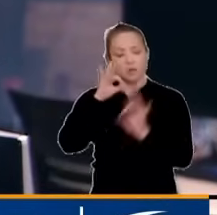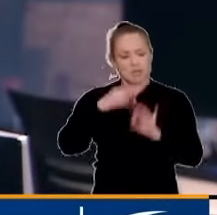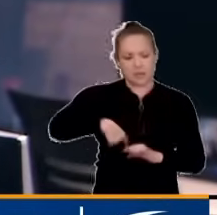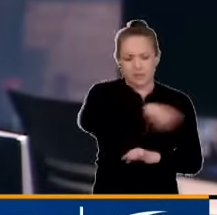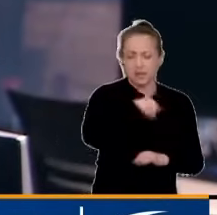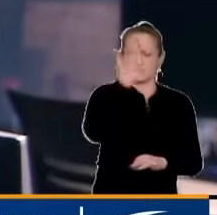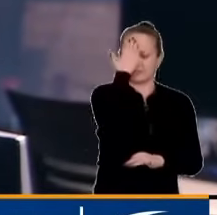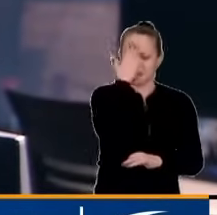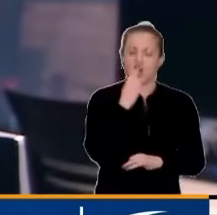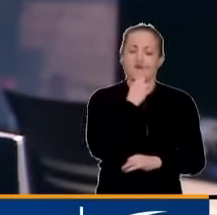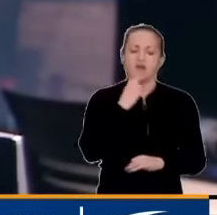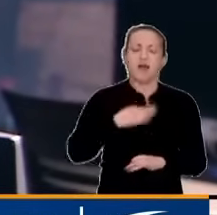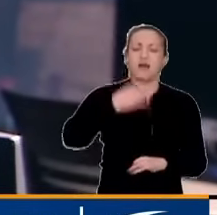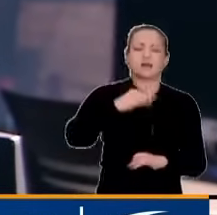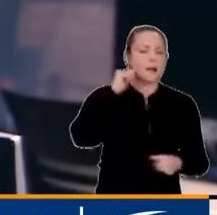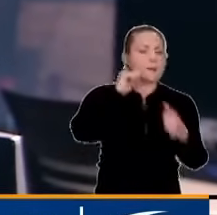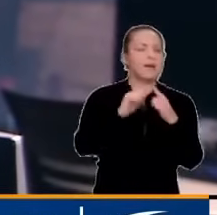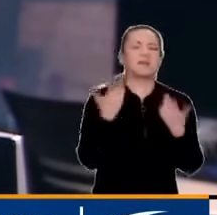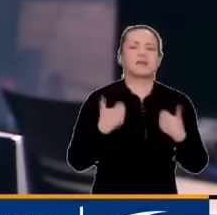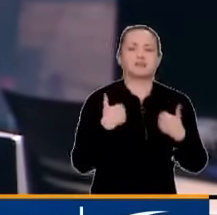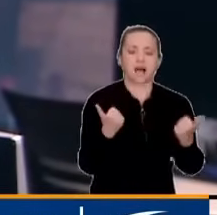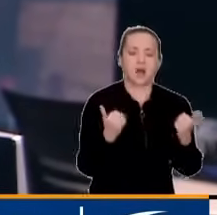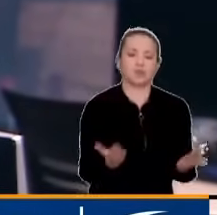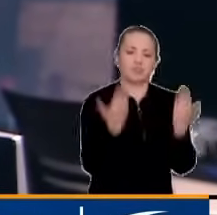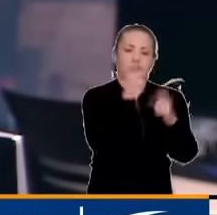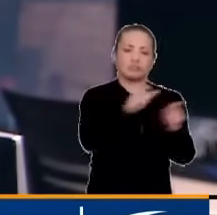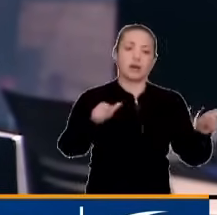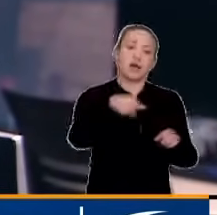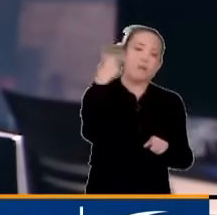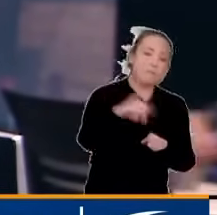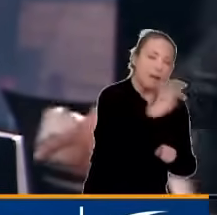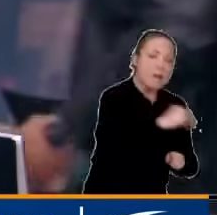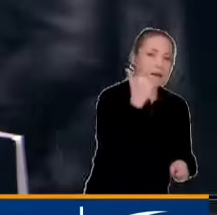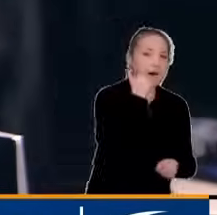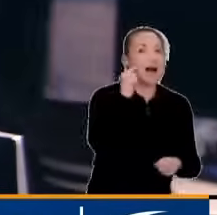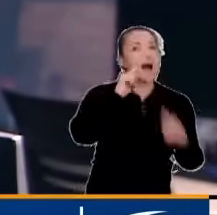por la salud y el bienestar de los pacientes, no envuelto en intereses económicos.